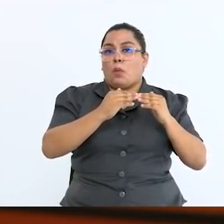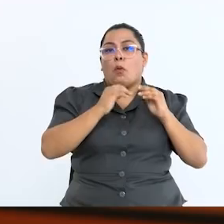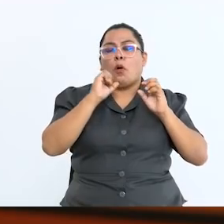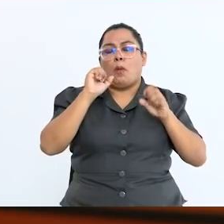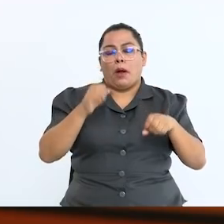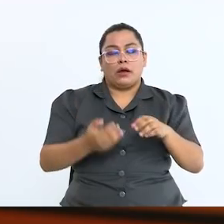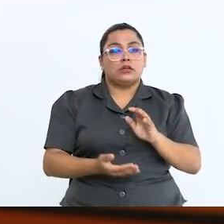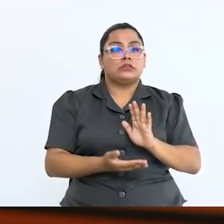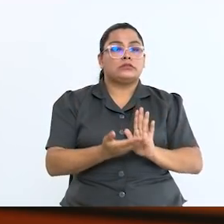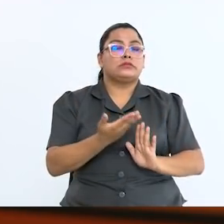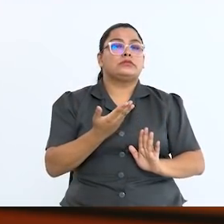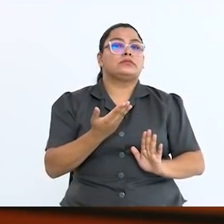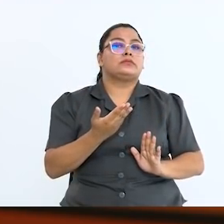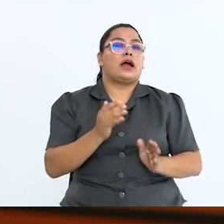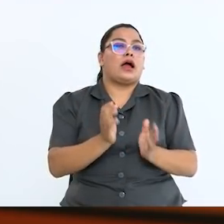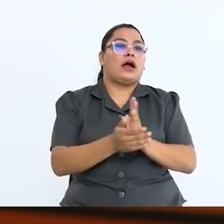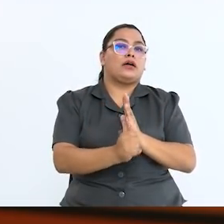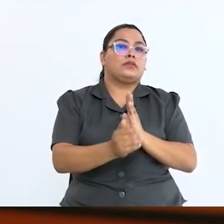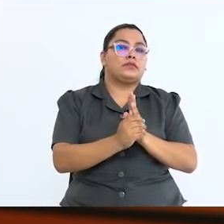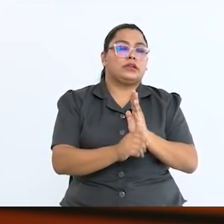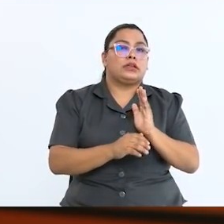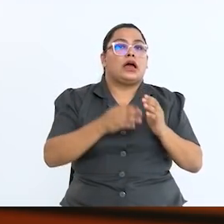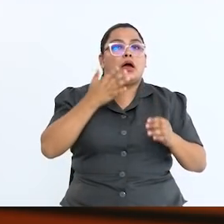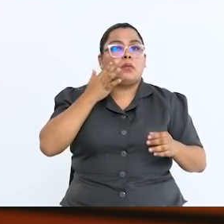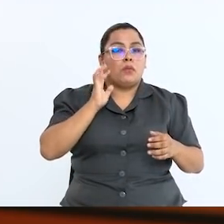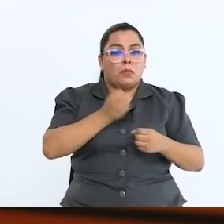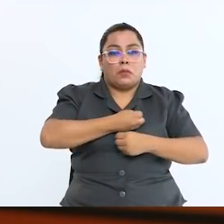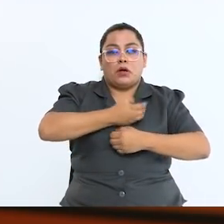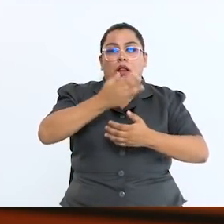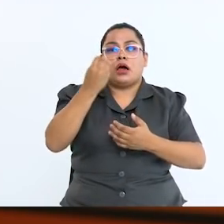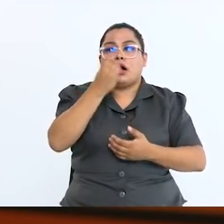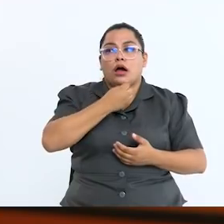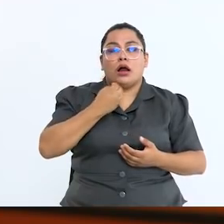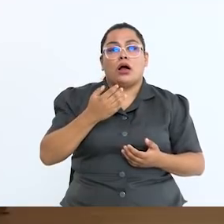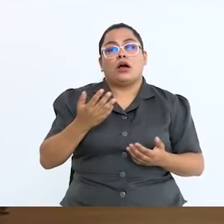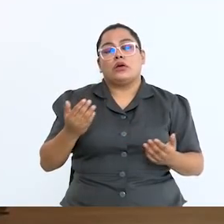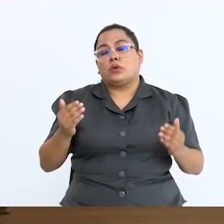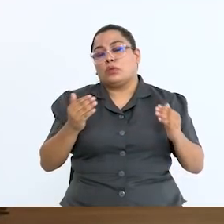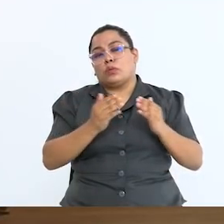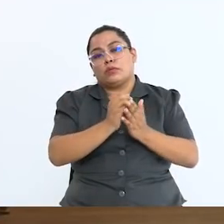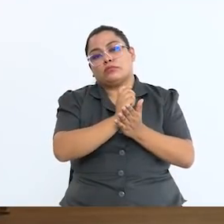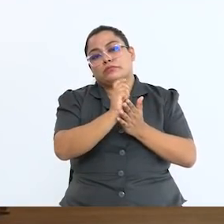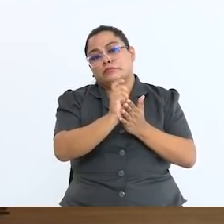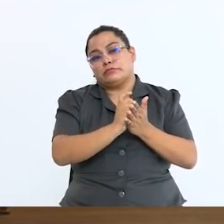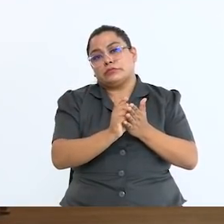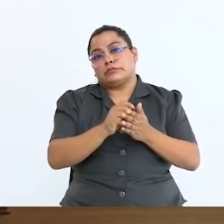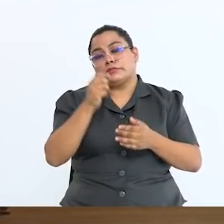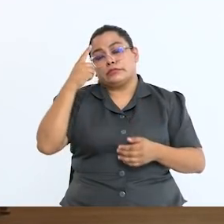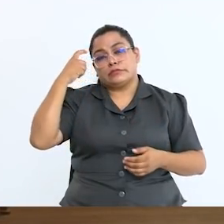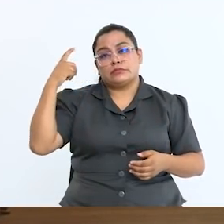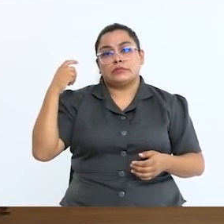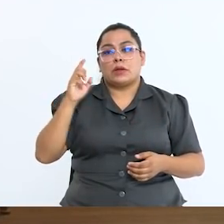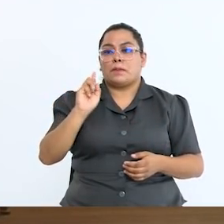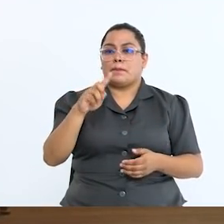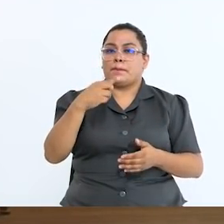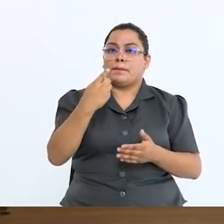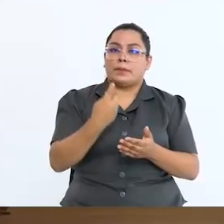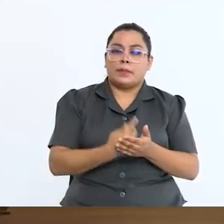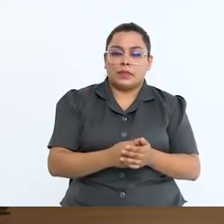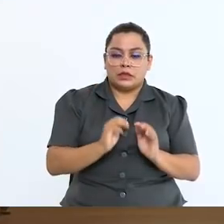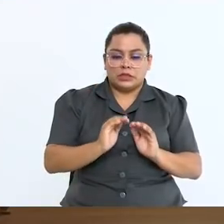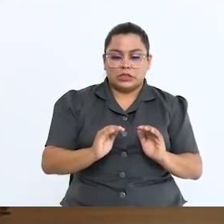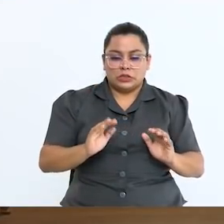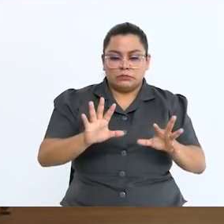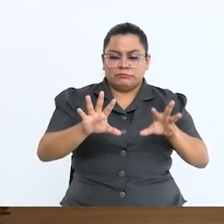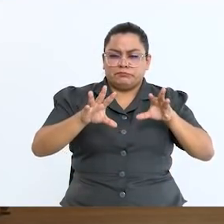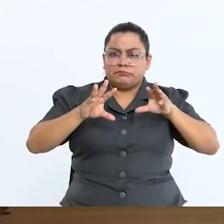y puedan desarrollar sus habilidades, ya sea la expresión oral y también la expresión escrita. Recordemos que en primer